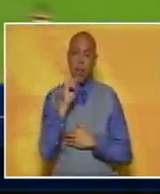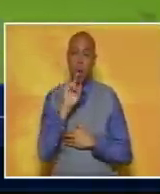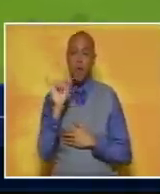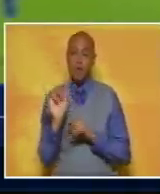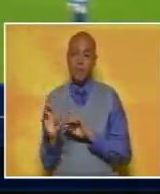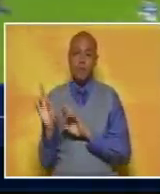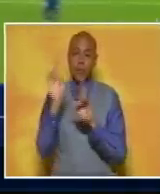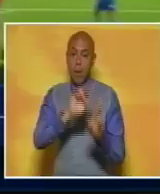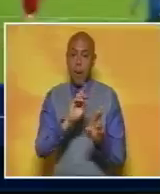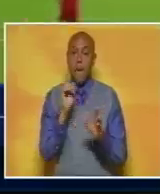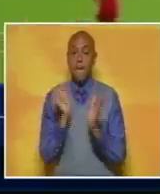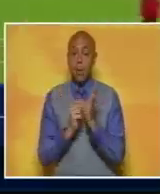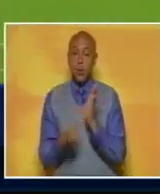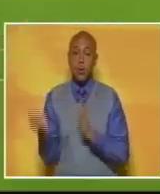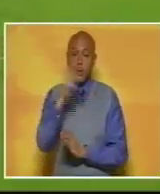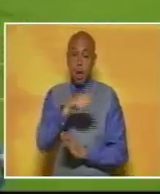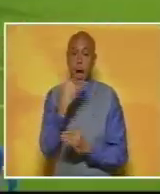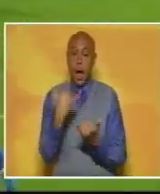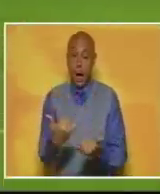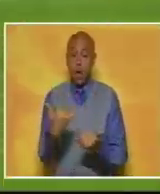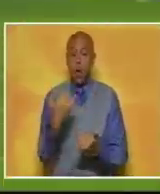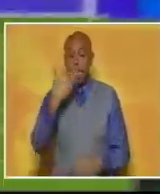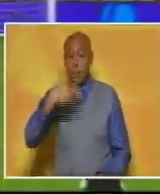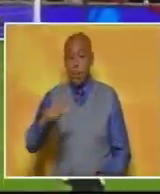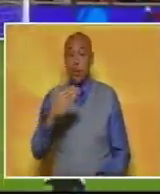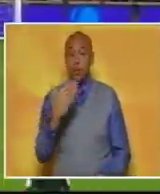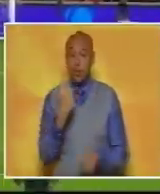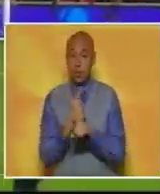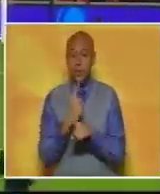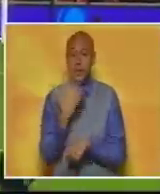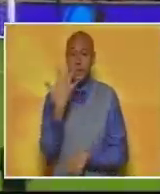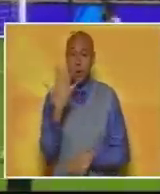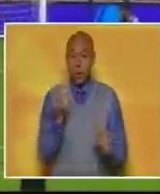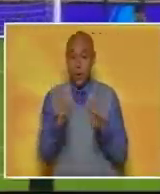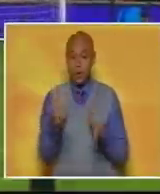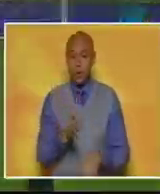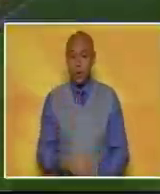se medirán ahora al Chelsea en Stamford Bridge el 5 de marzo.